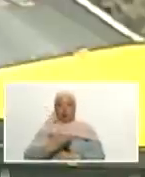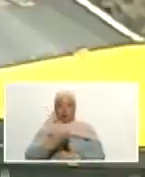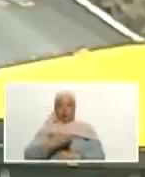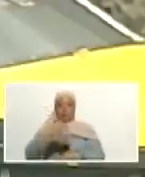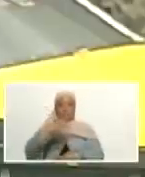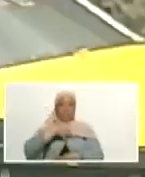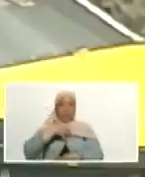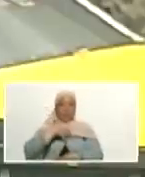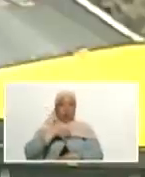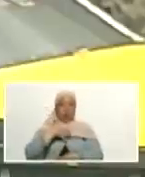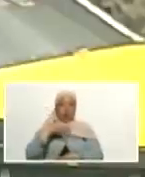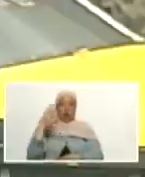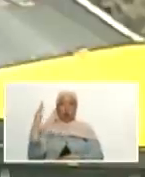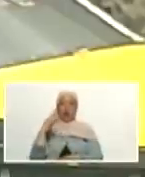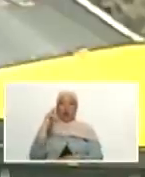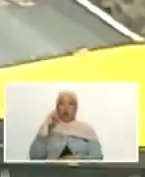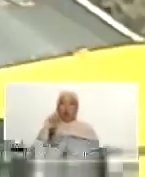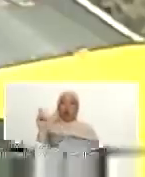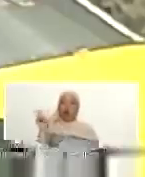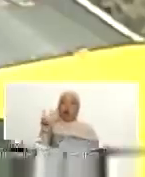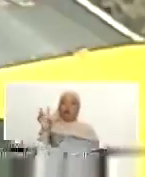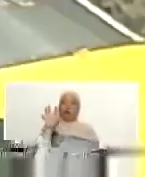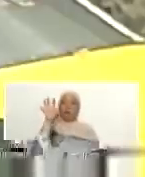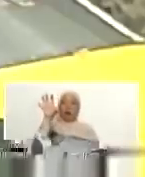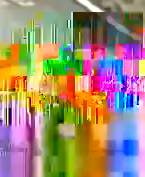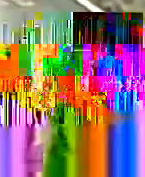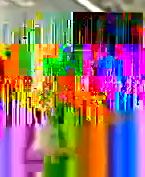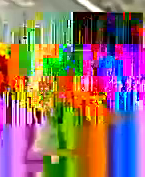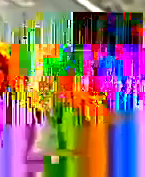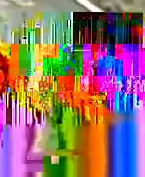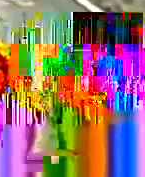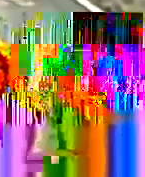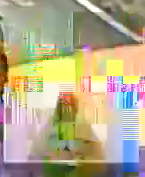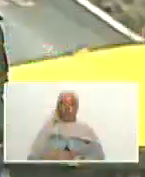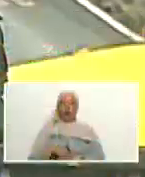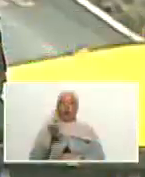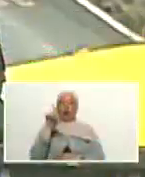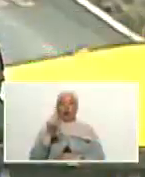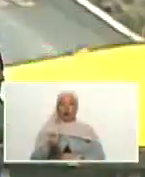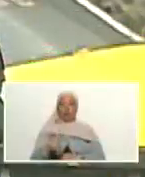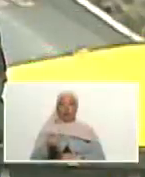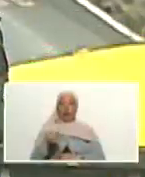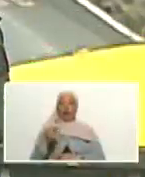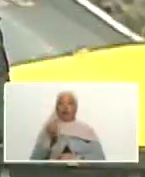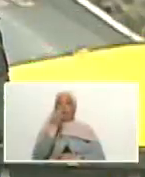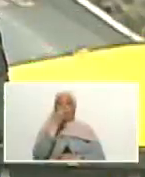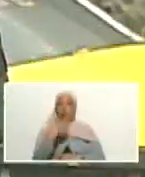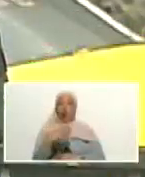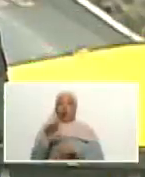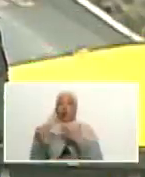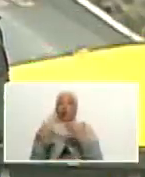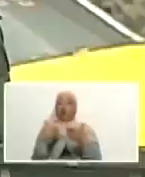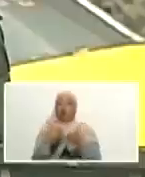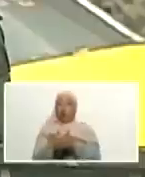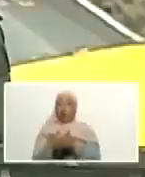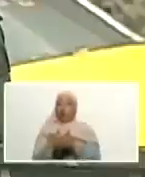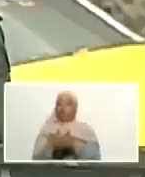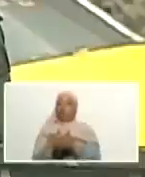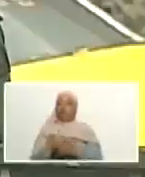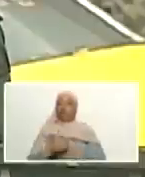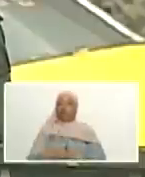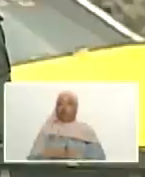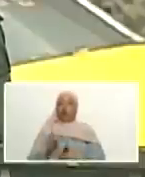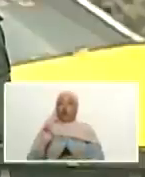patria de Bolívar. Y además de eso, mi comandante en jefe, bueno, todo lo que es